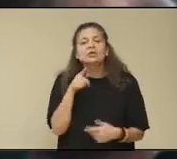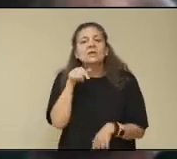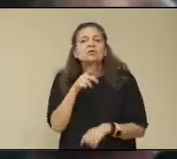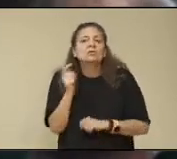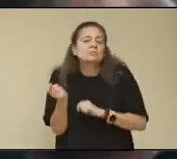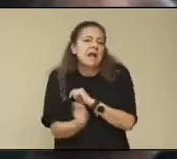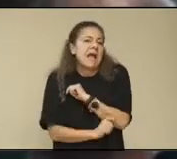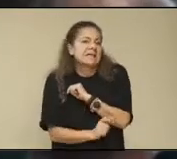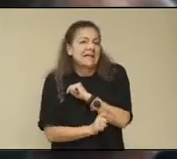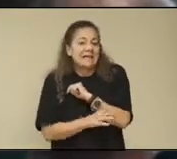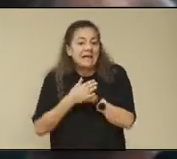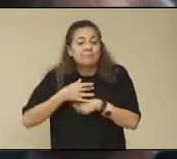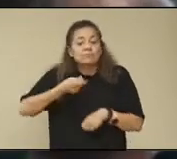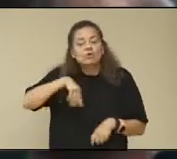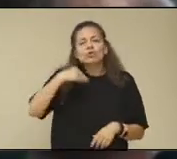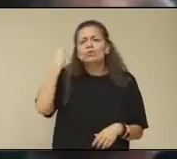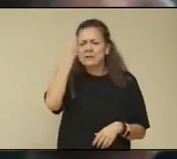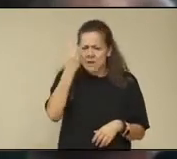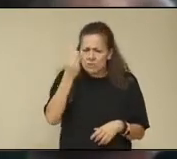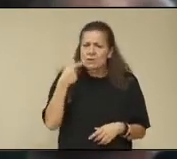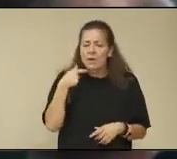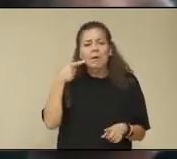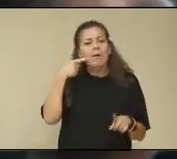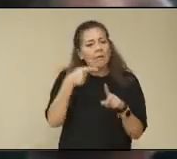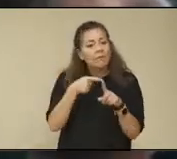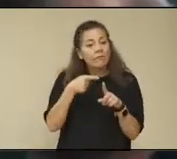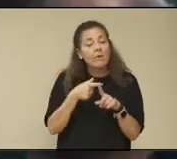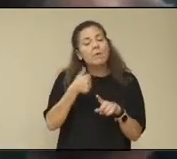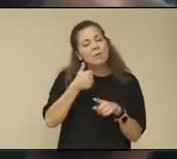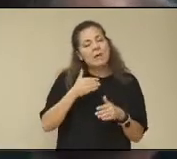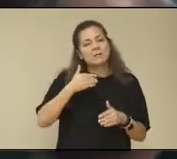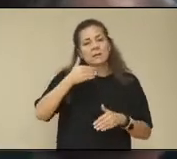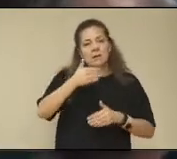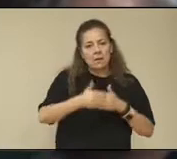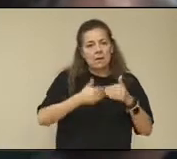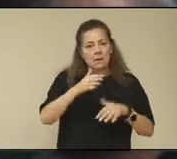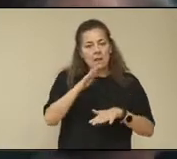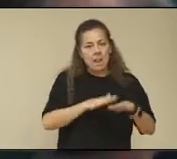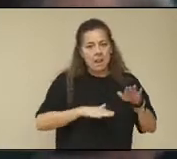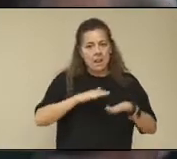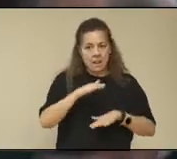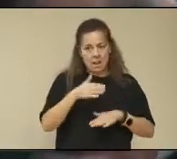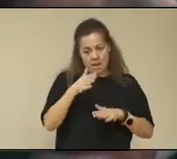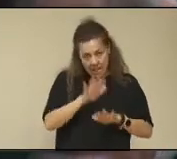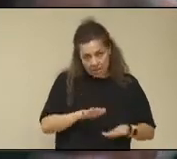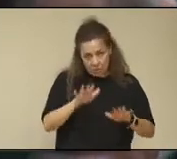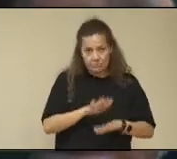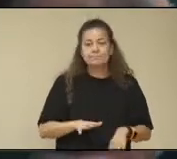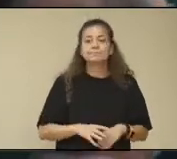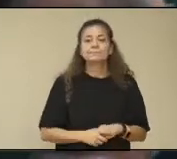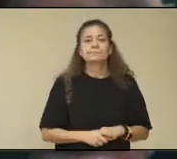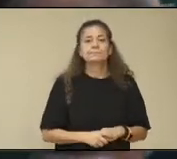estrategia que pensamos que tiene mucho campo, pero que va a ser mucho más lento que el intradermo.